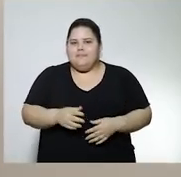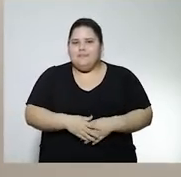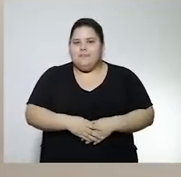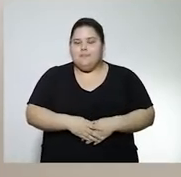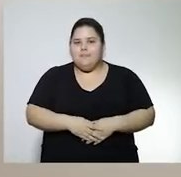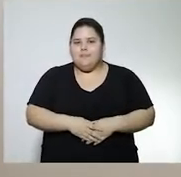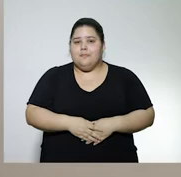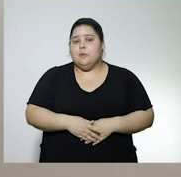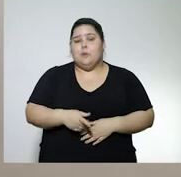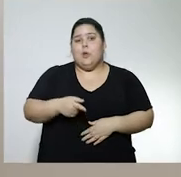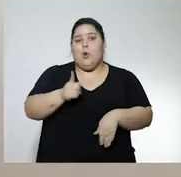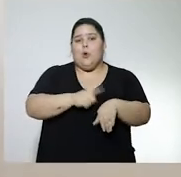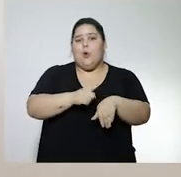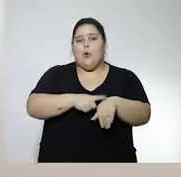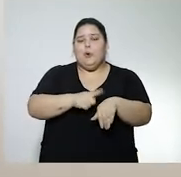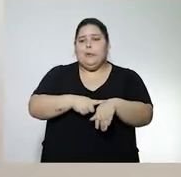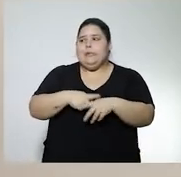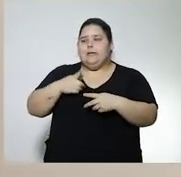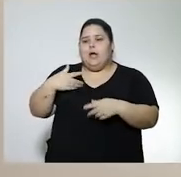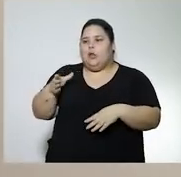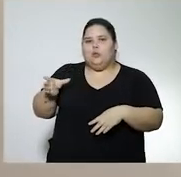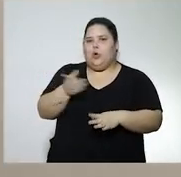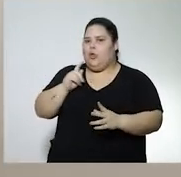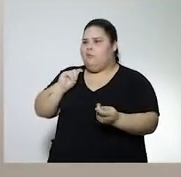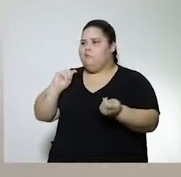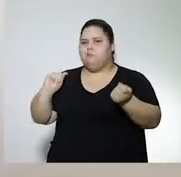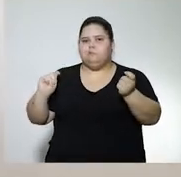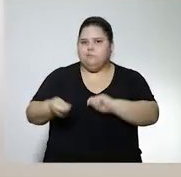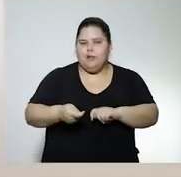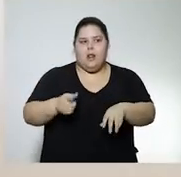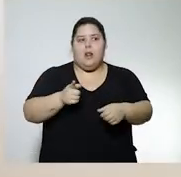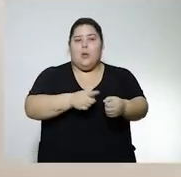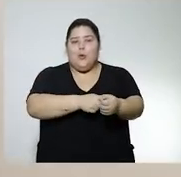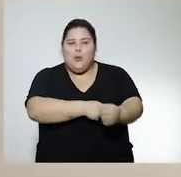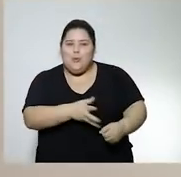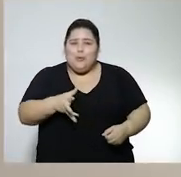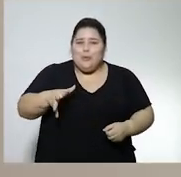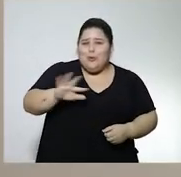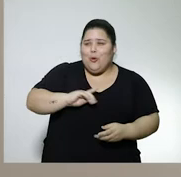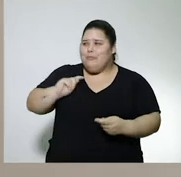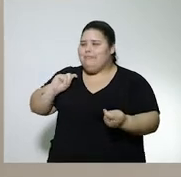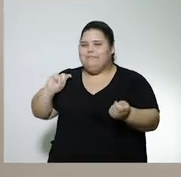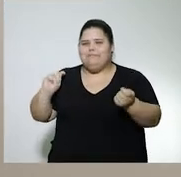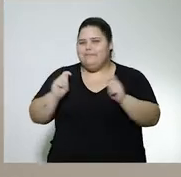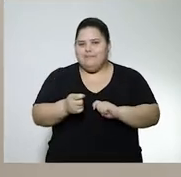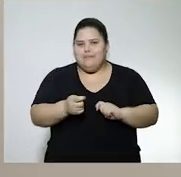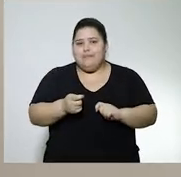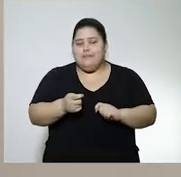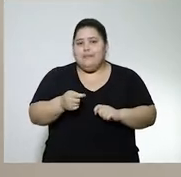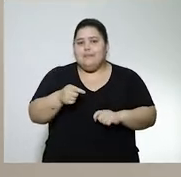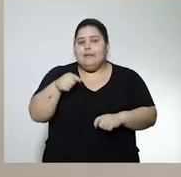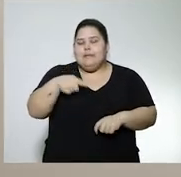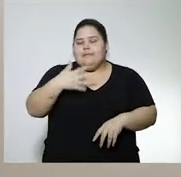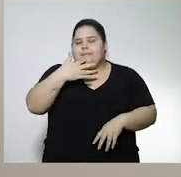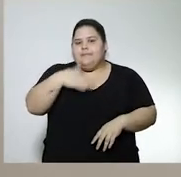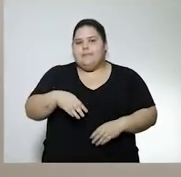que los horarios nos han cambiado a todos, la rutina nos cambió a todos, y entiendo que